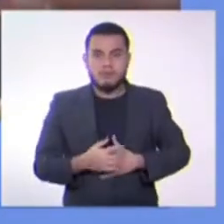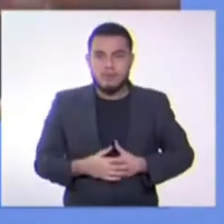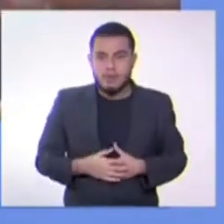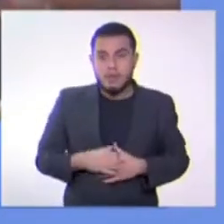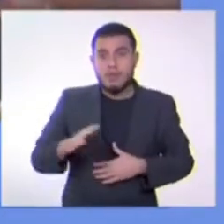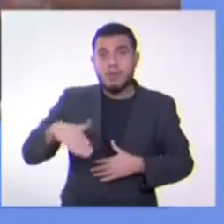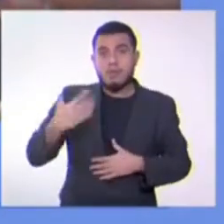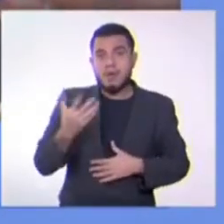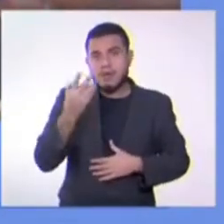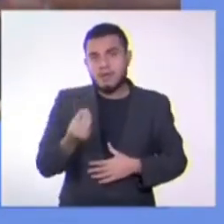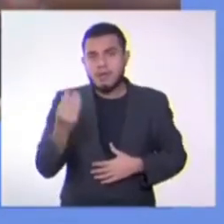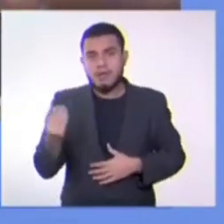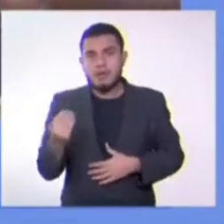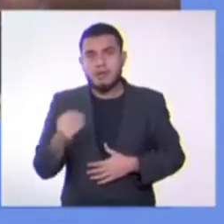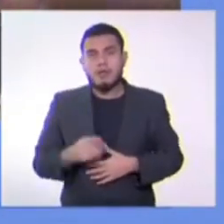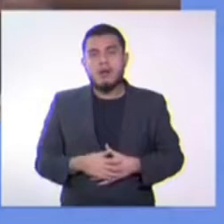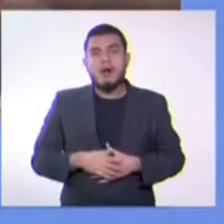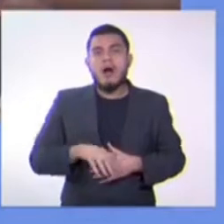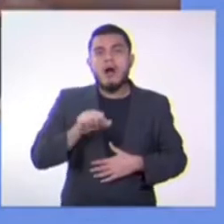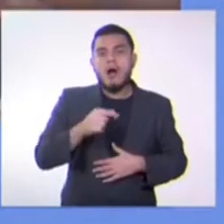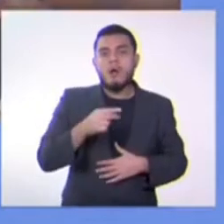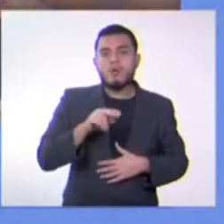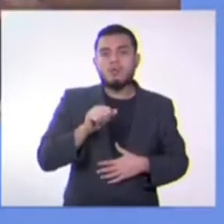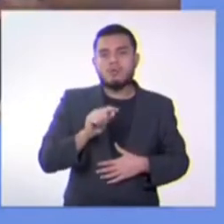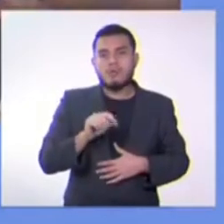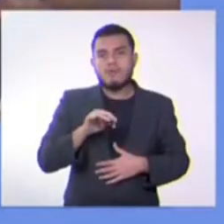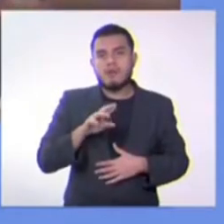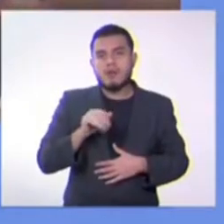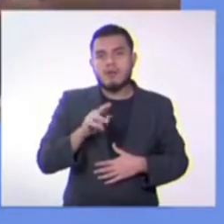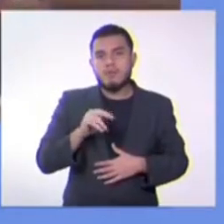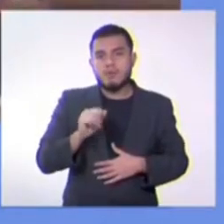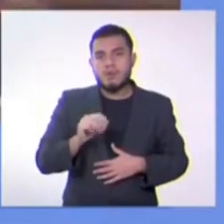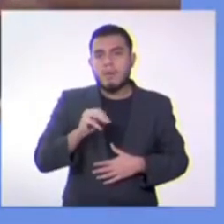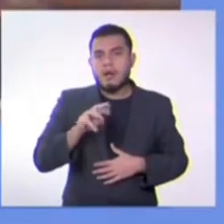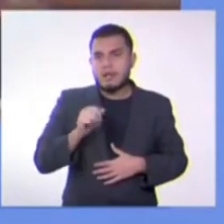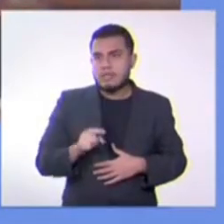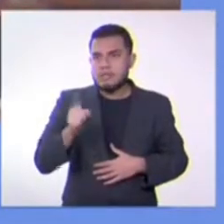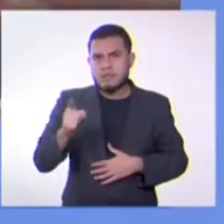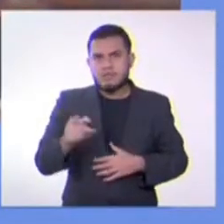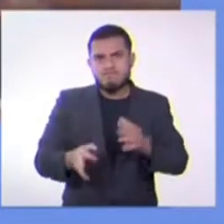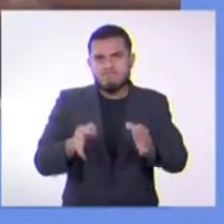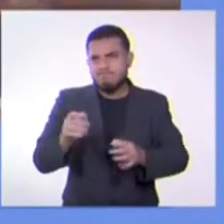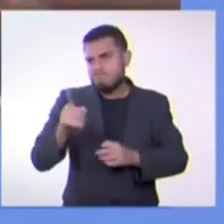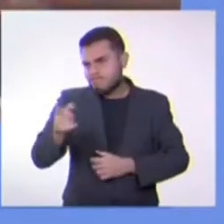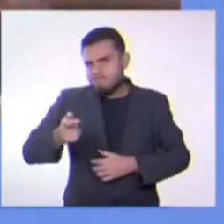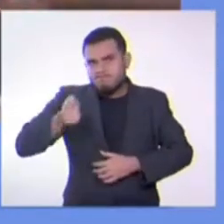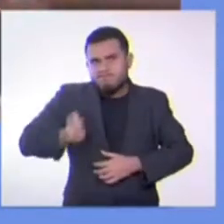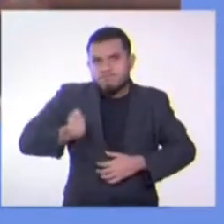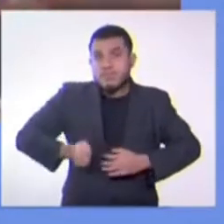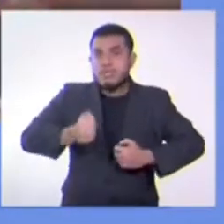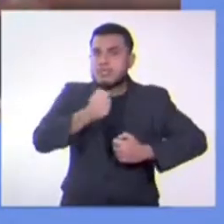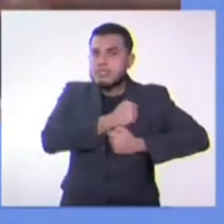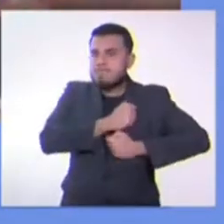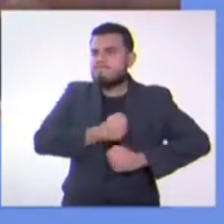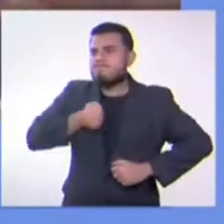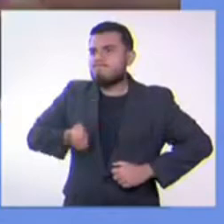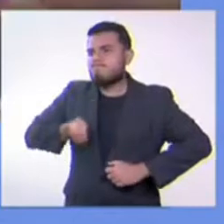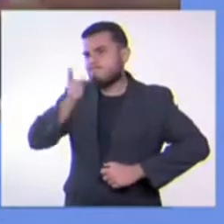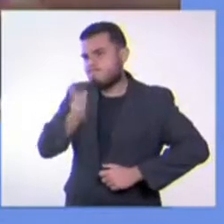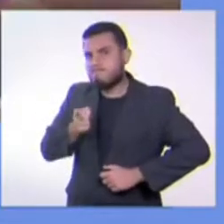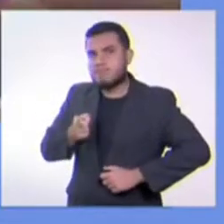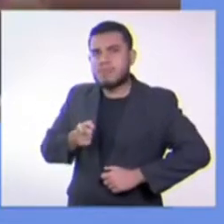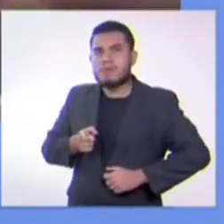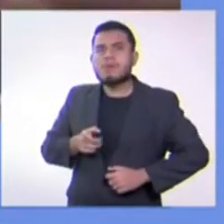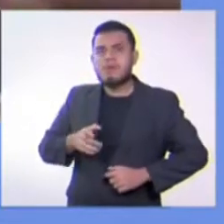Agustín Farabundo Martí fue juzgado y condenado por un tribunal militar. Él se